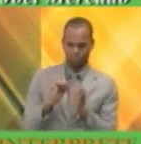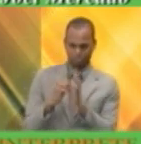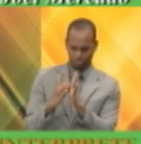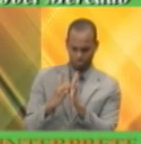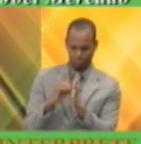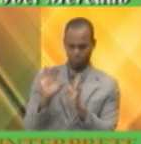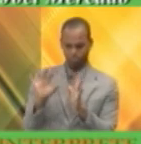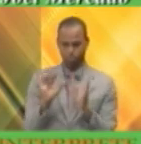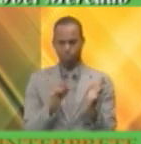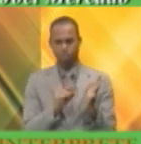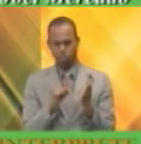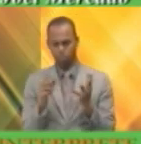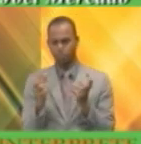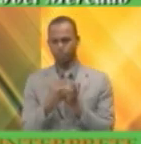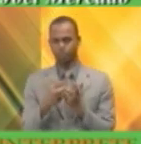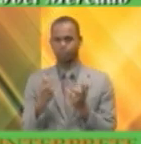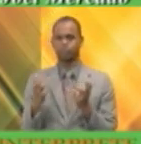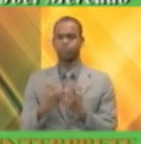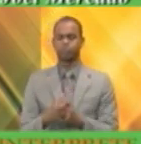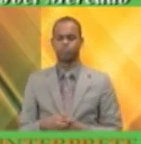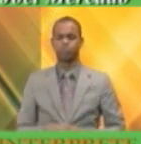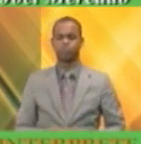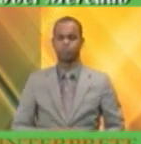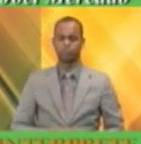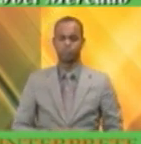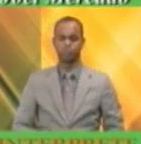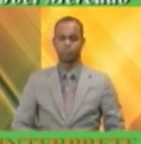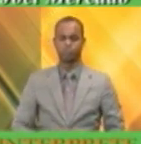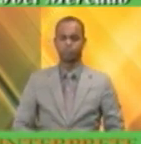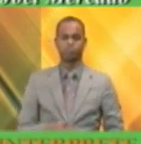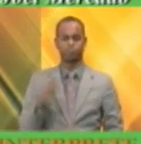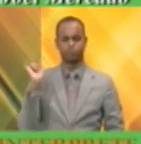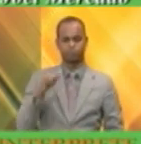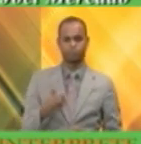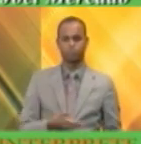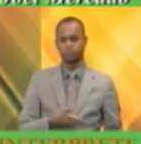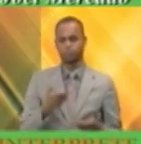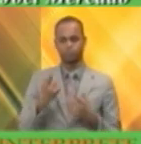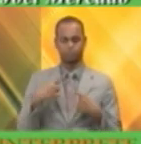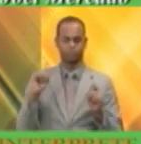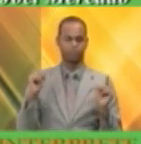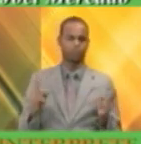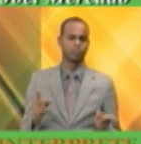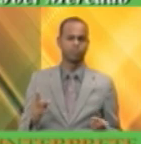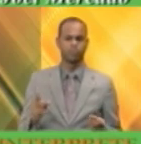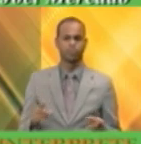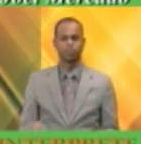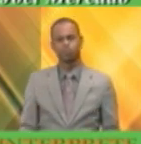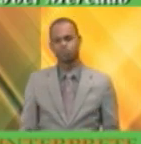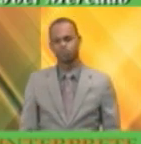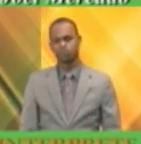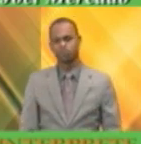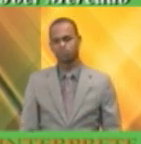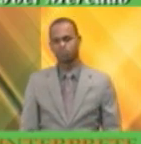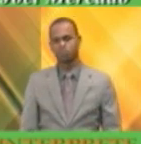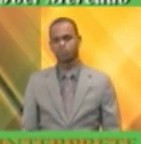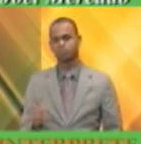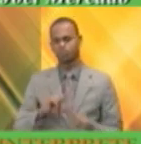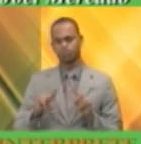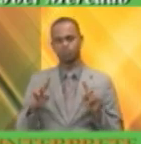discapacidad que tenga la persona. Precisamente, ese atleta no lo pudimos llevar a clasificar. No lo pudimos